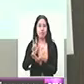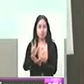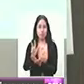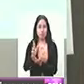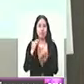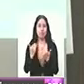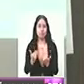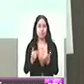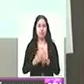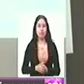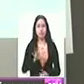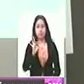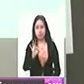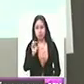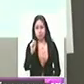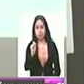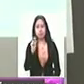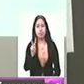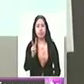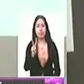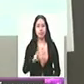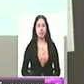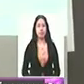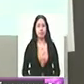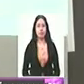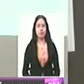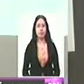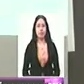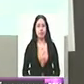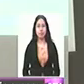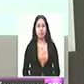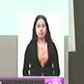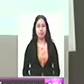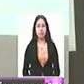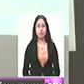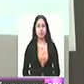en 9.2. La siguiente.